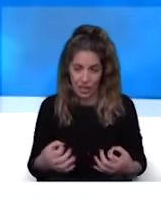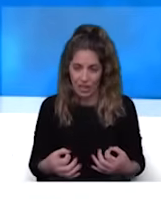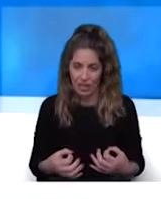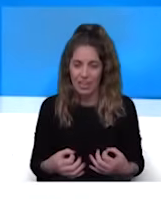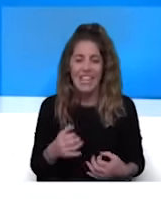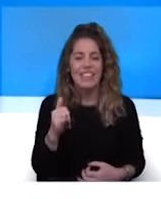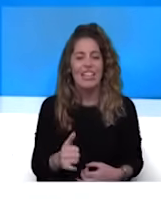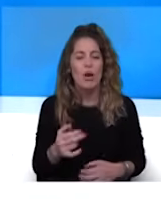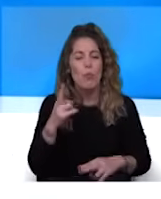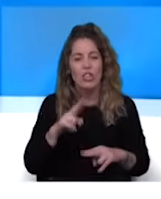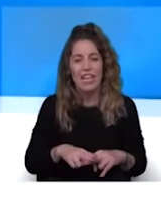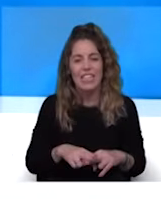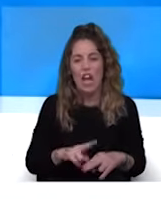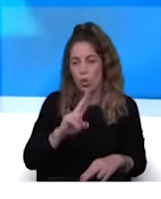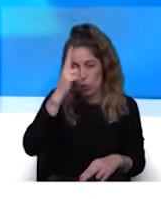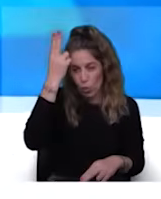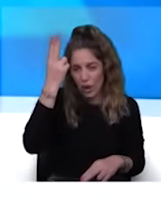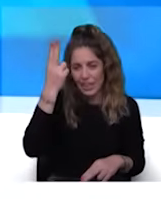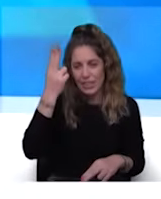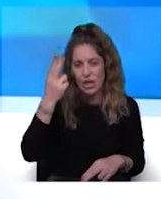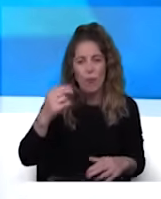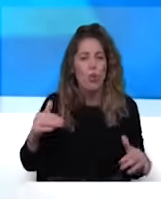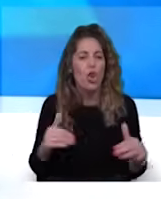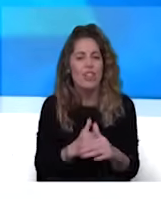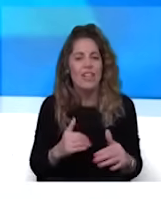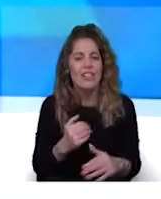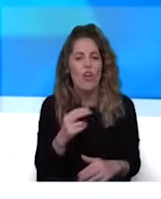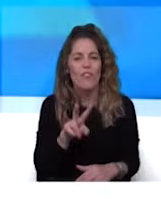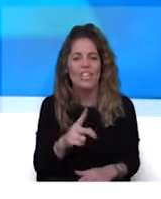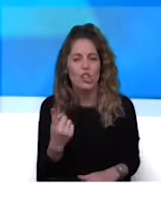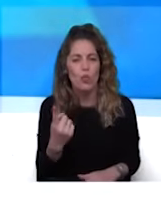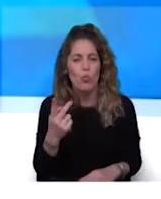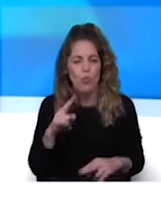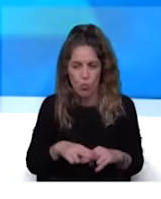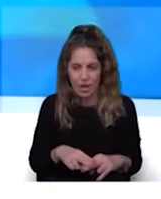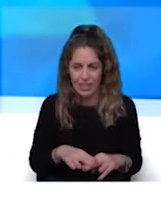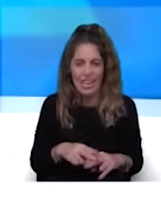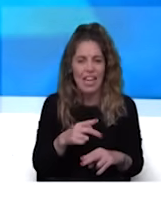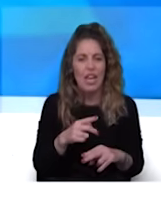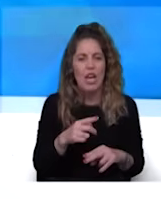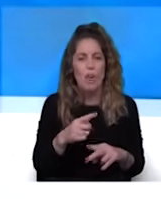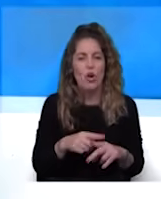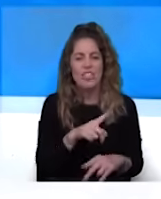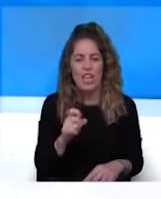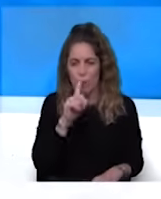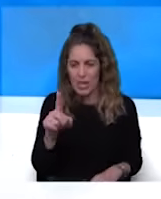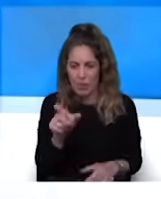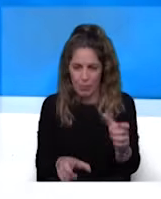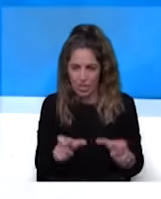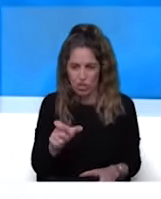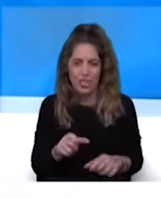teníamos una mortalidad en el Uruguay por el tránsito de 21 fallecidos cada 100,000 habitantes casi